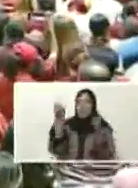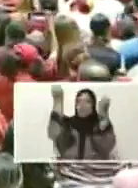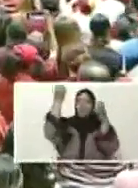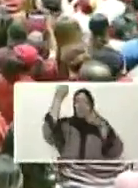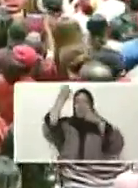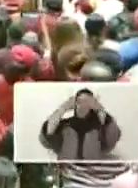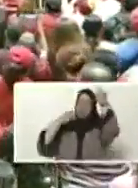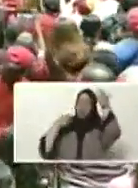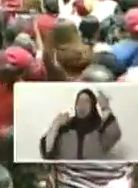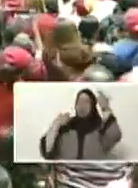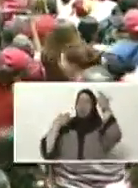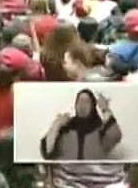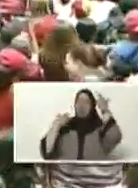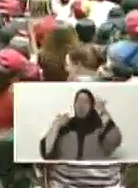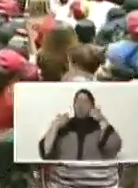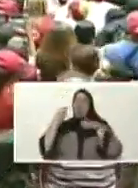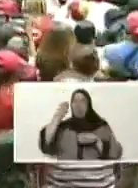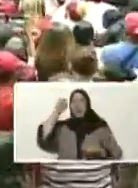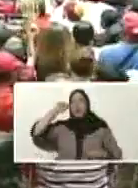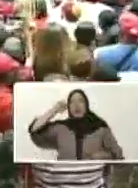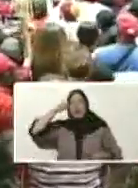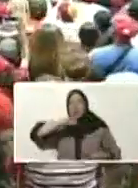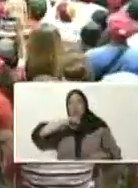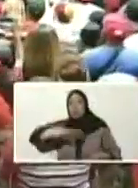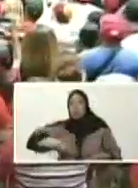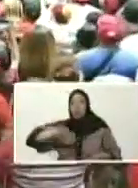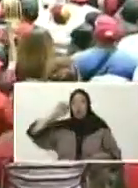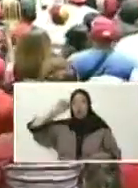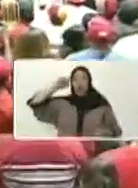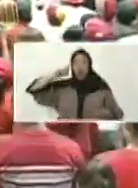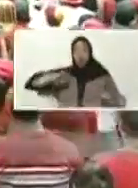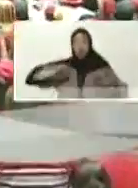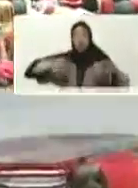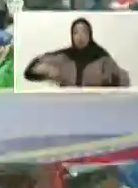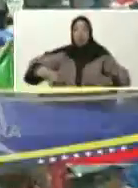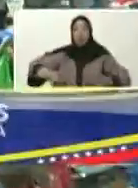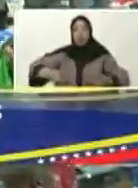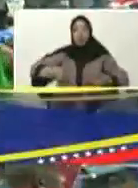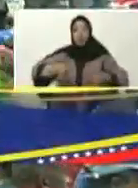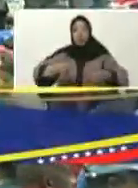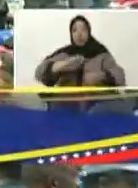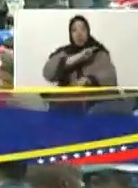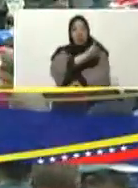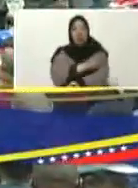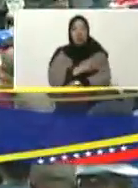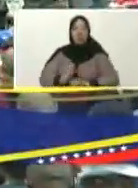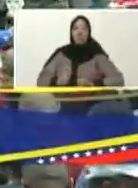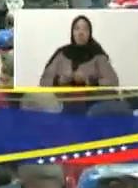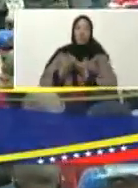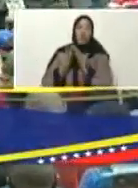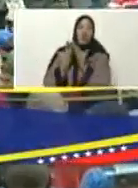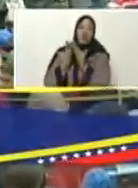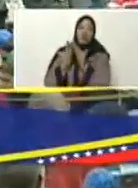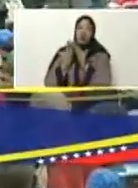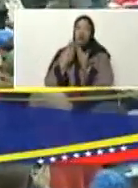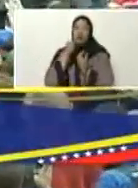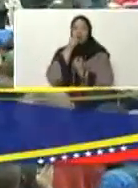De ahí venimos nosotros, de ahí venimos, de esa fuerza espiritual